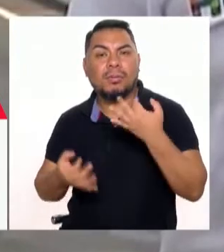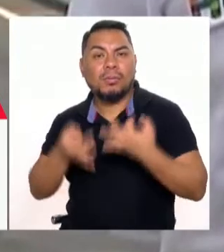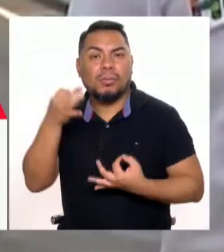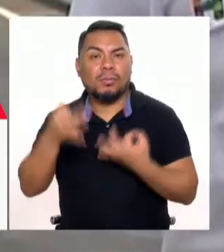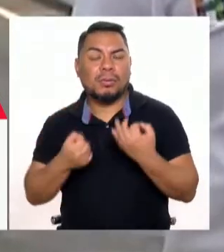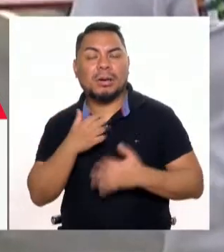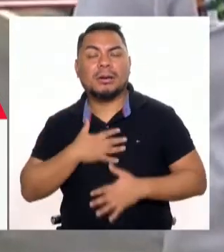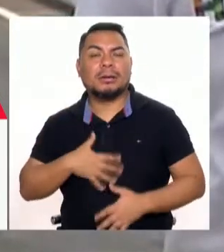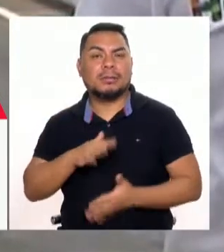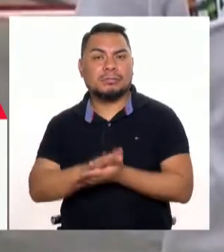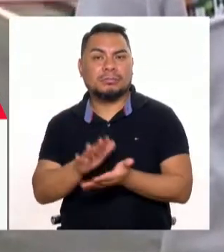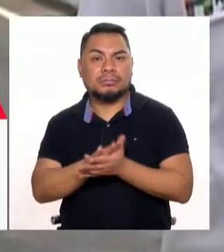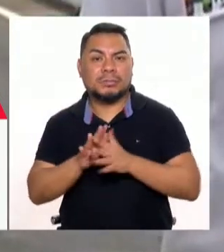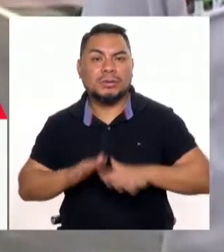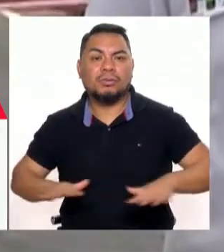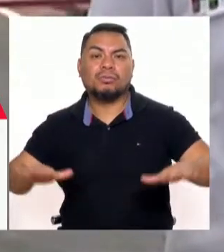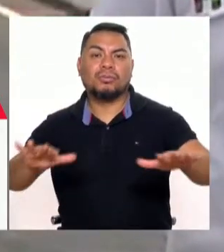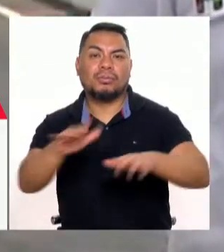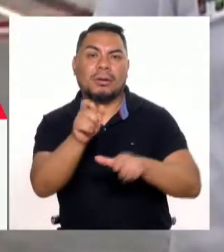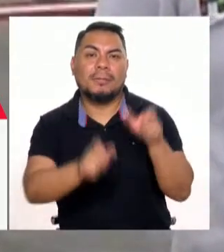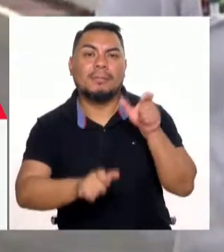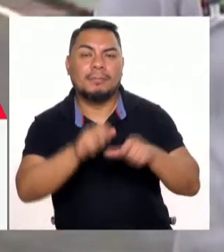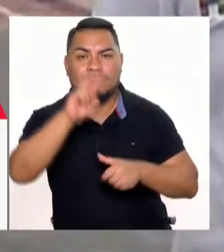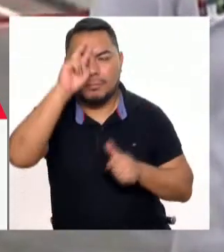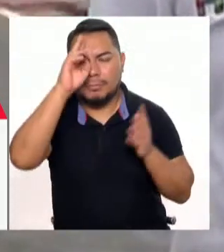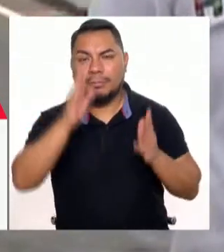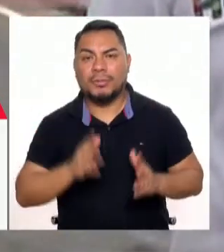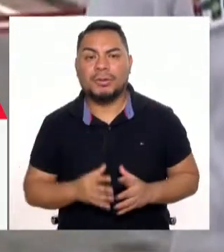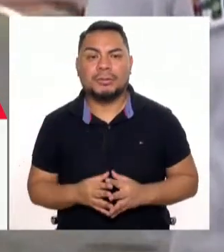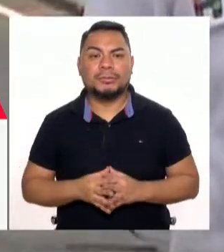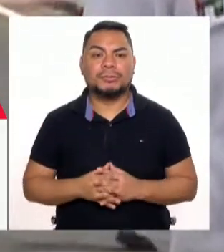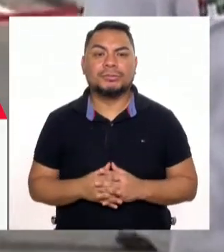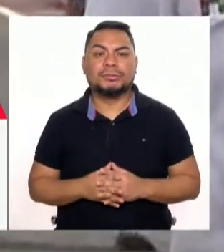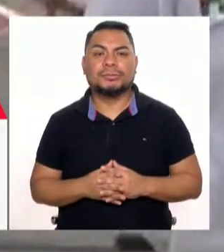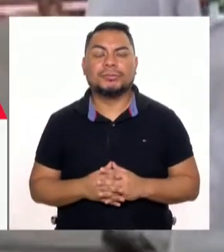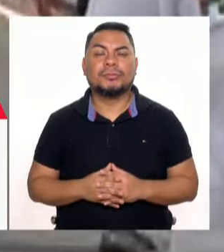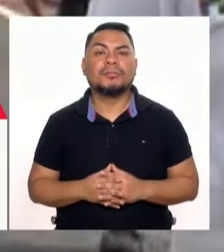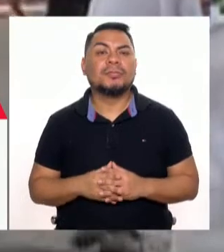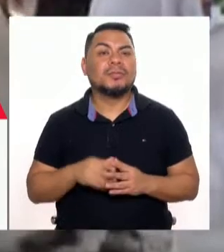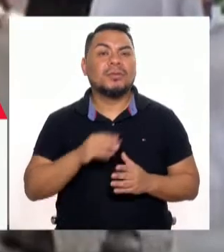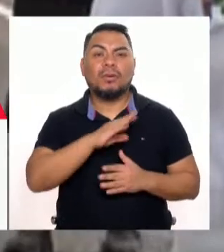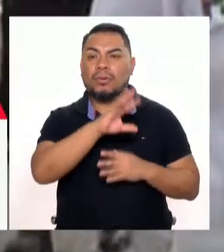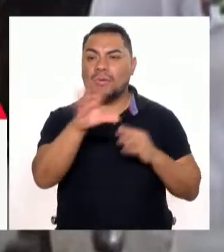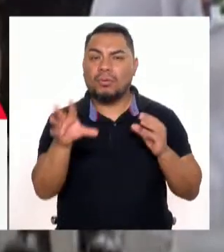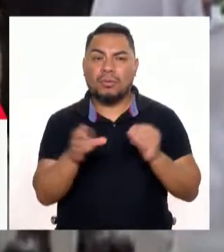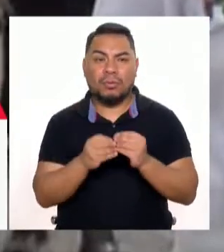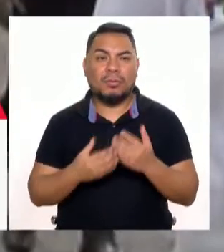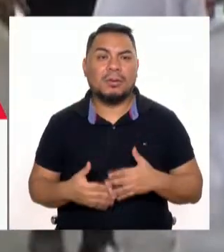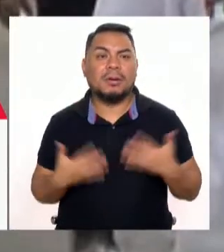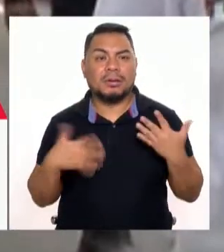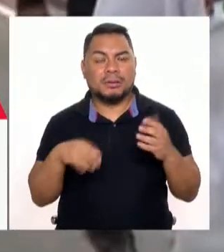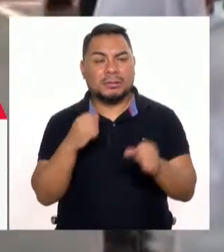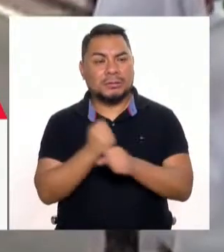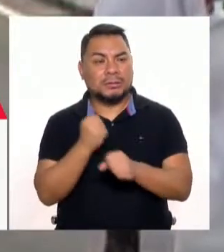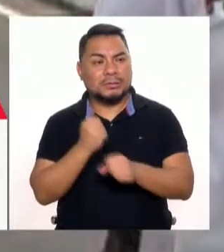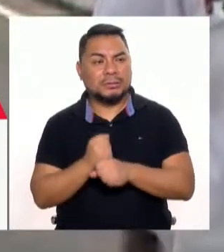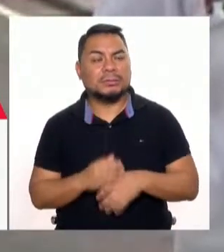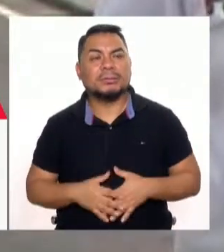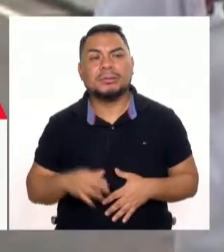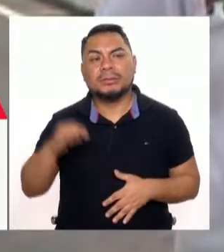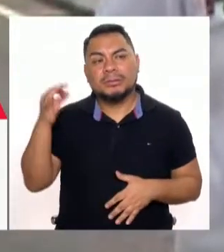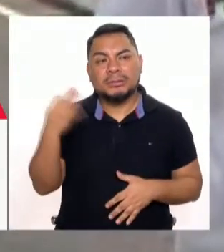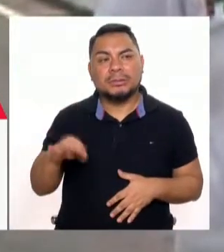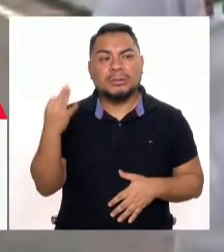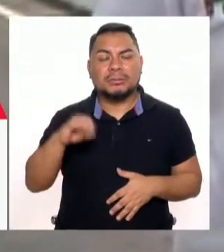y bienestar para todas las peruanas y peruanos todo ello trabajando Siempre